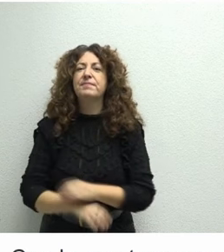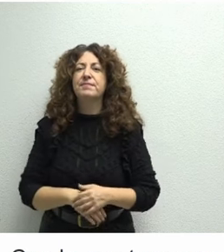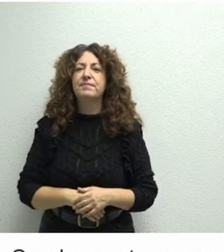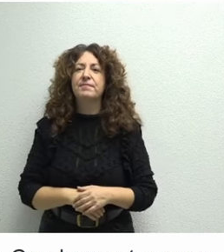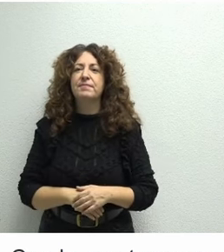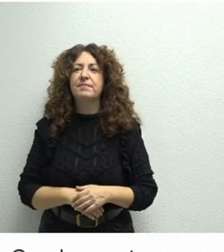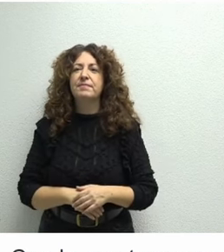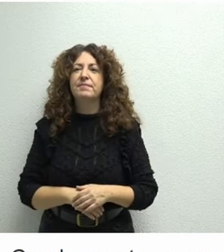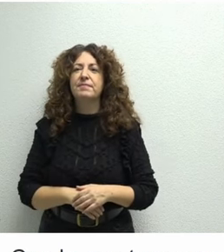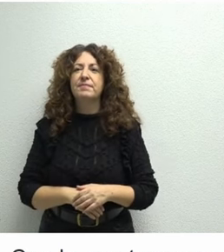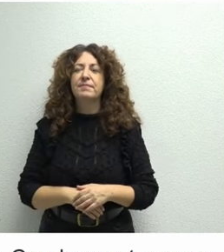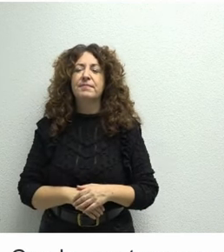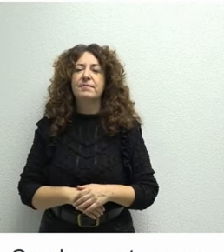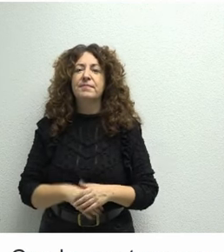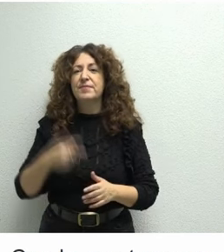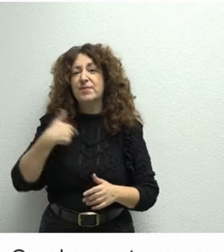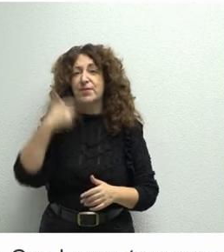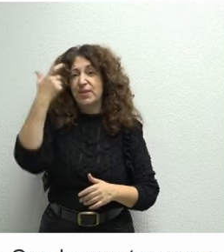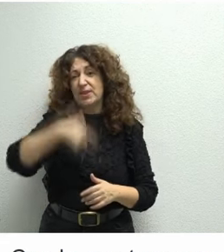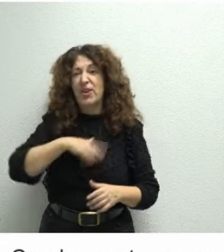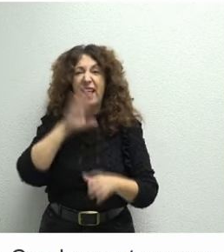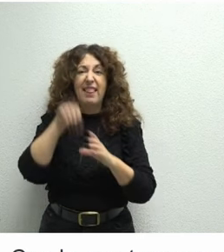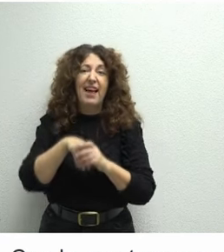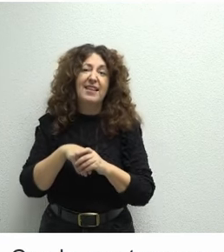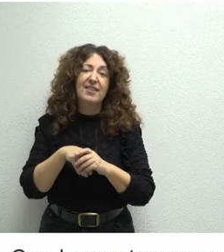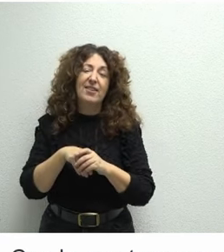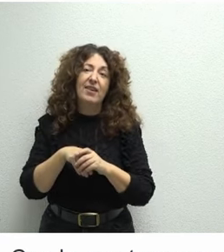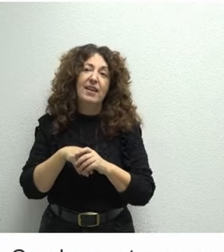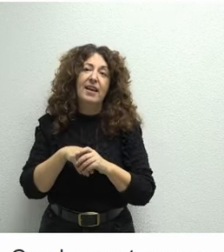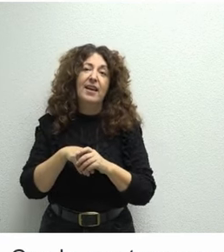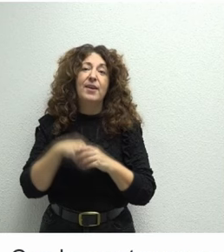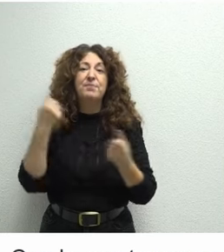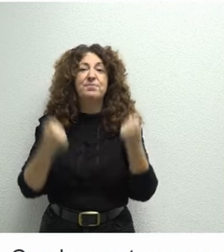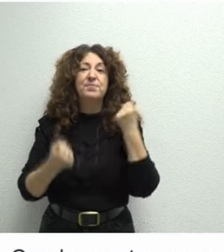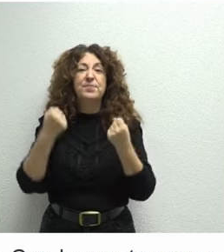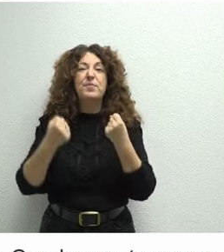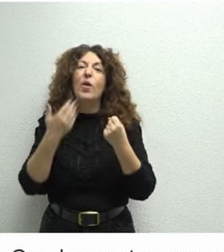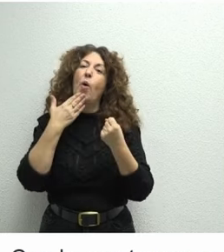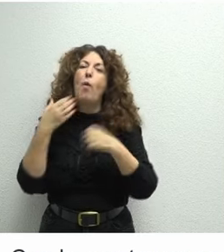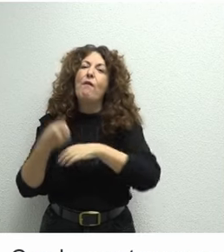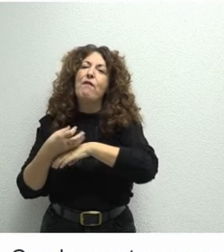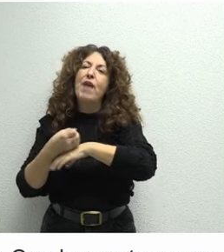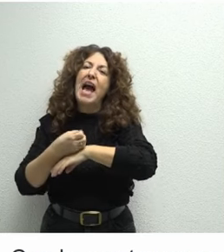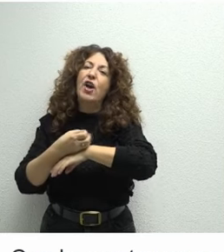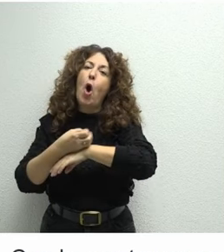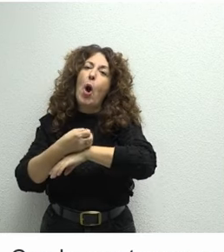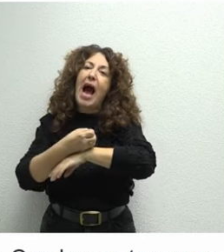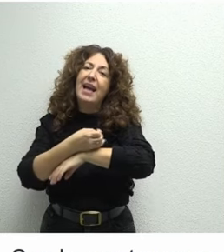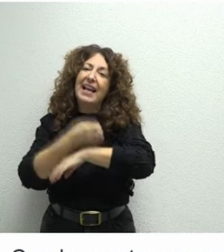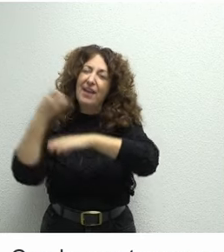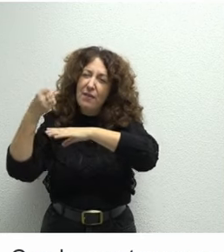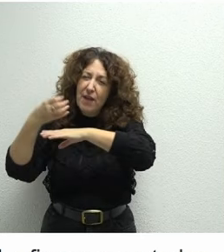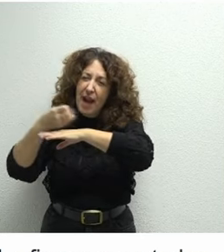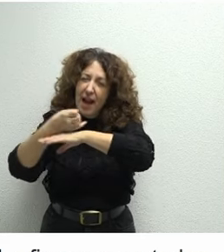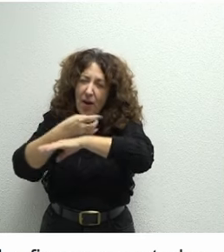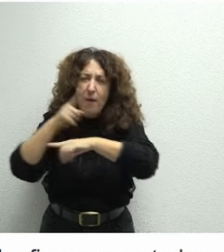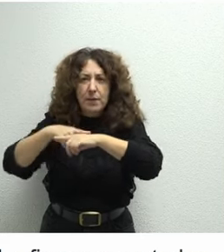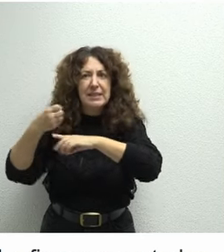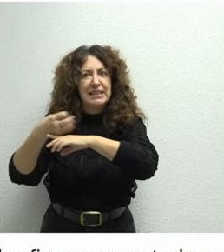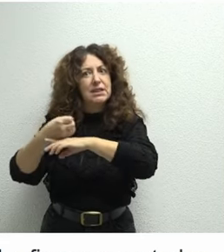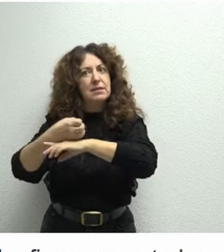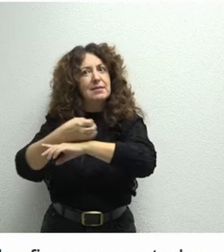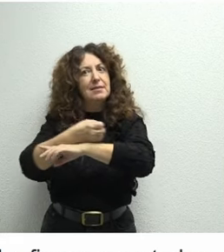eh he sido parte de la conducción de de un ferrocarril que ha ido cogiendo velocidad con el tiempo decía